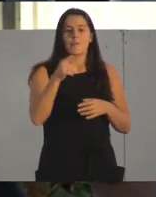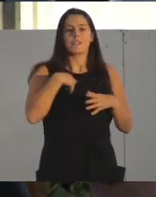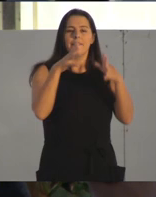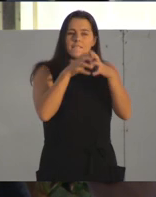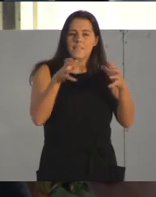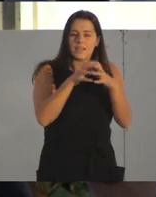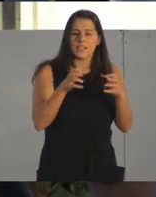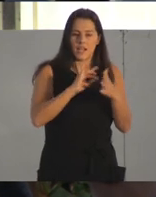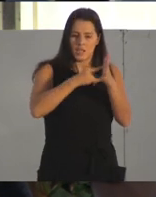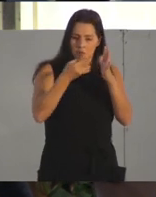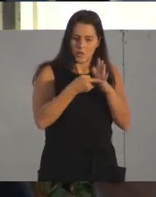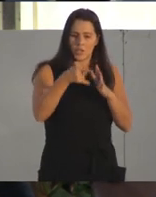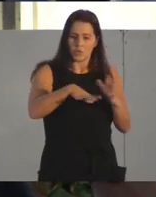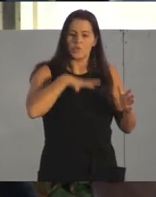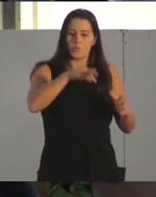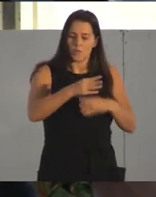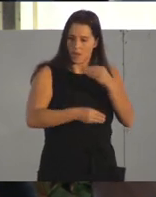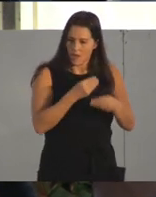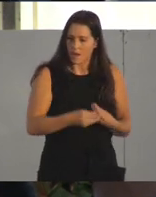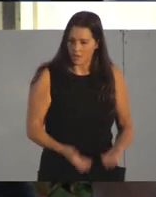este proyecto es factible y que merece la pena.